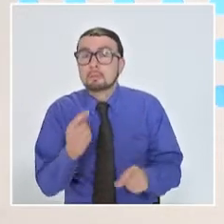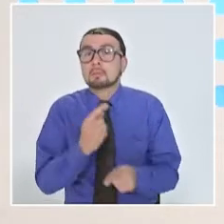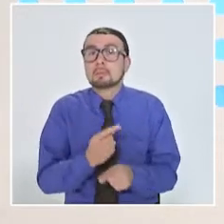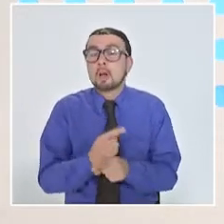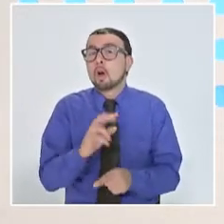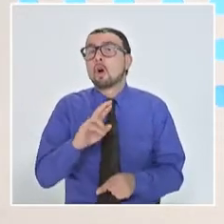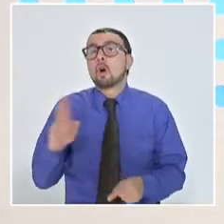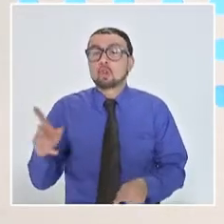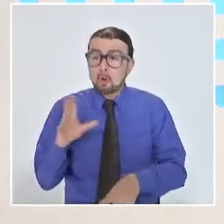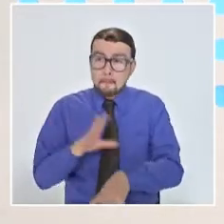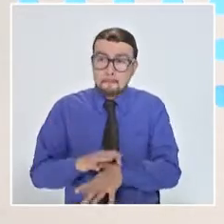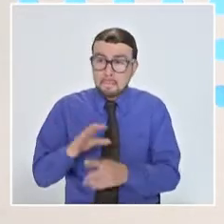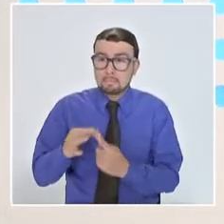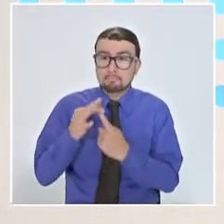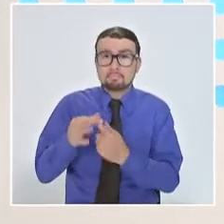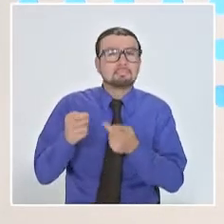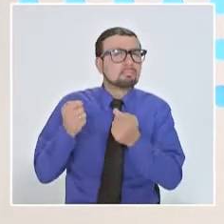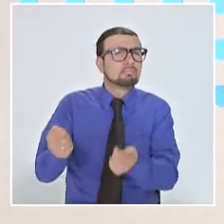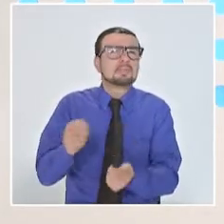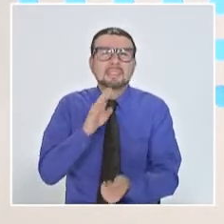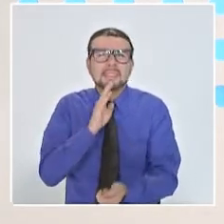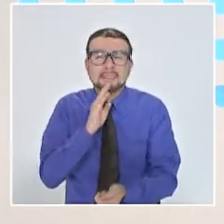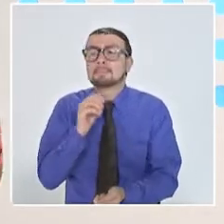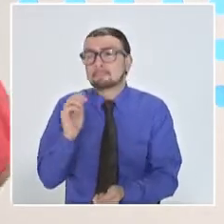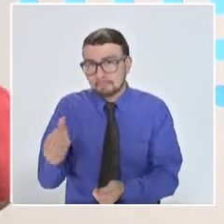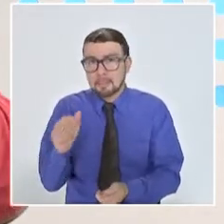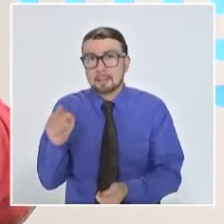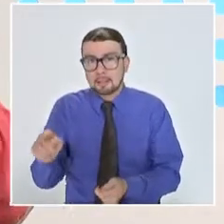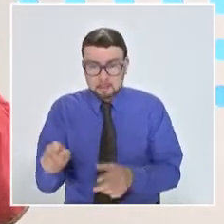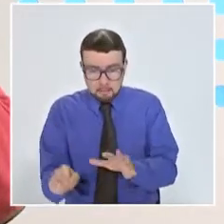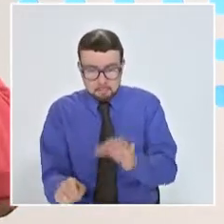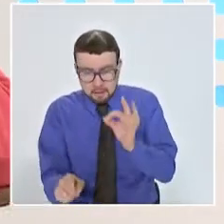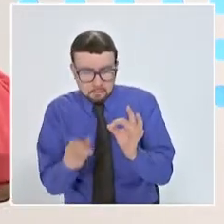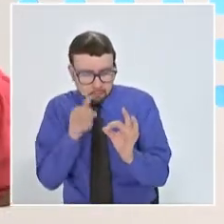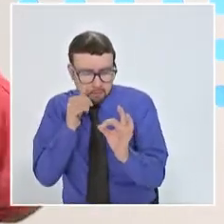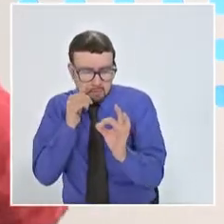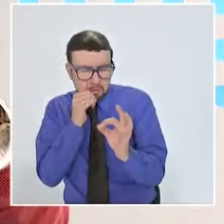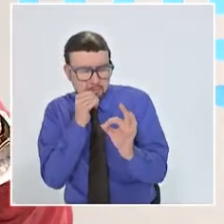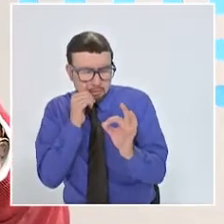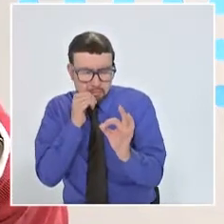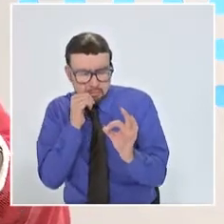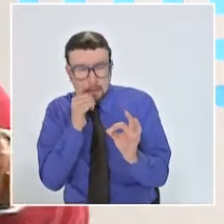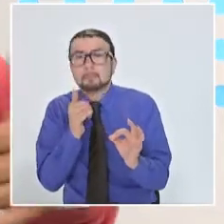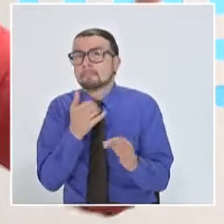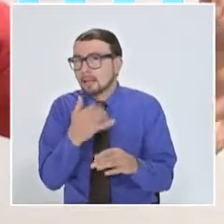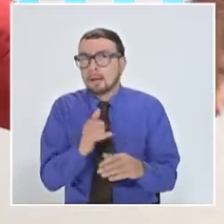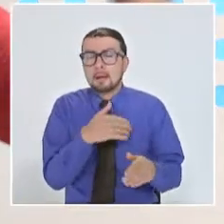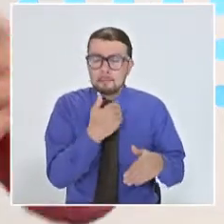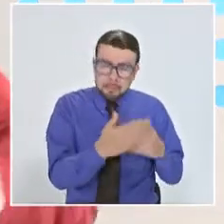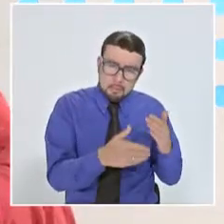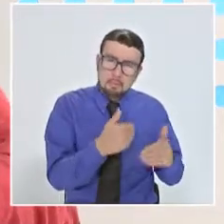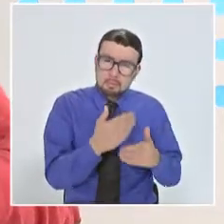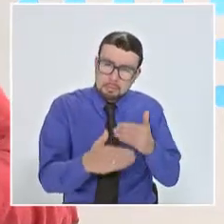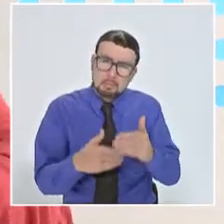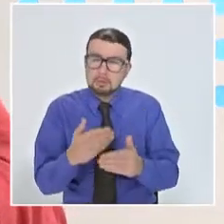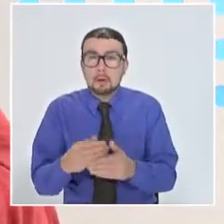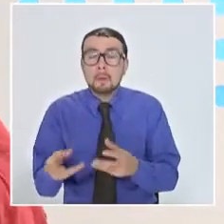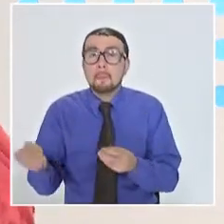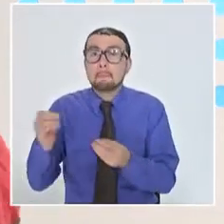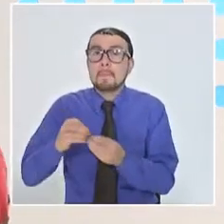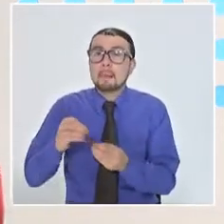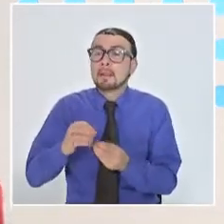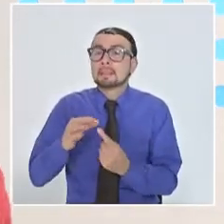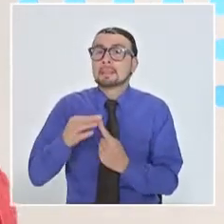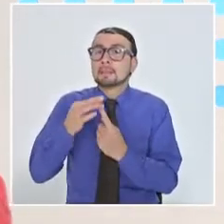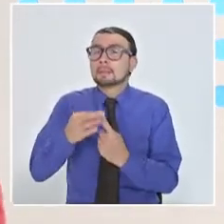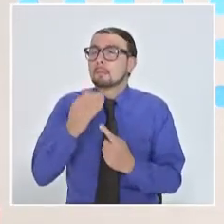médico especialista que es el patólogo. Y ya con todo esto se elabora un proceso diagnóstico para que lleguen más especialistas